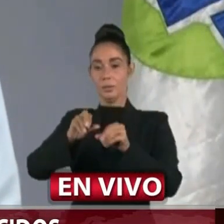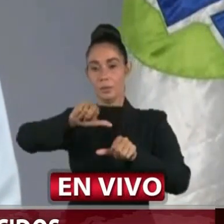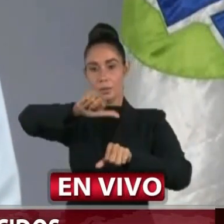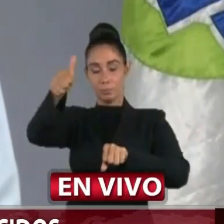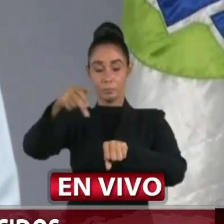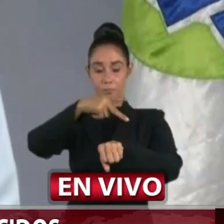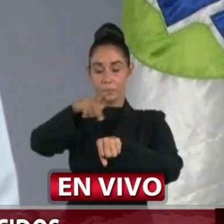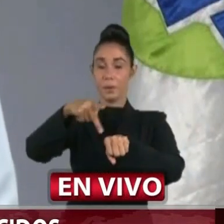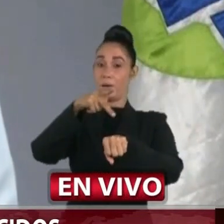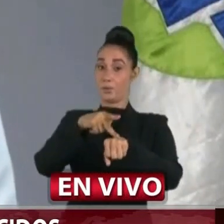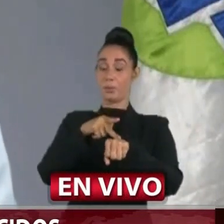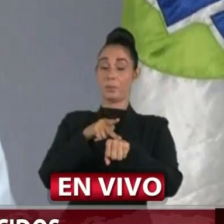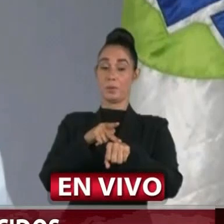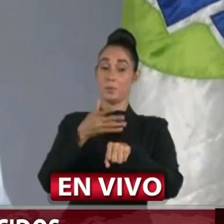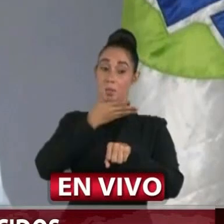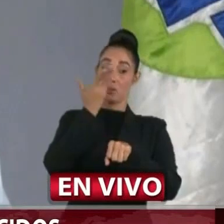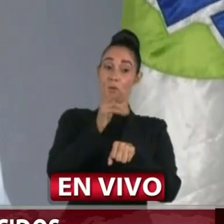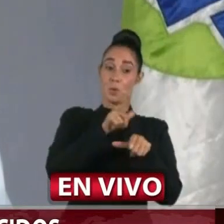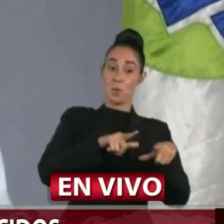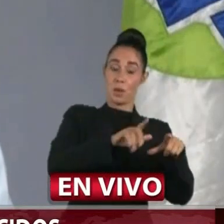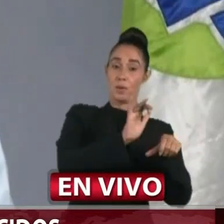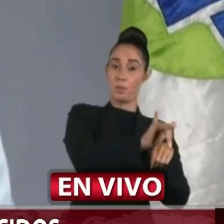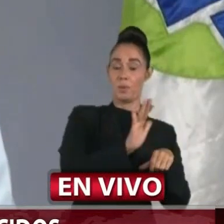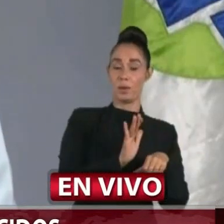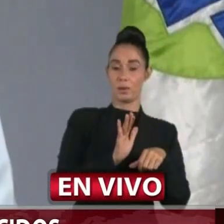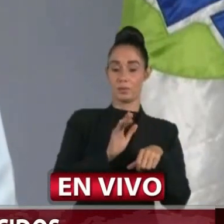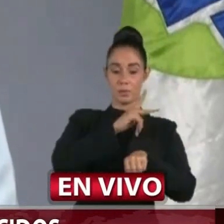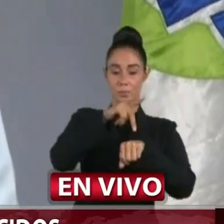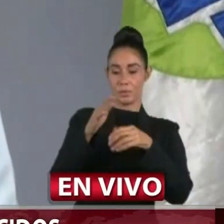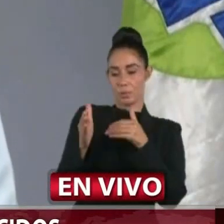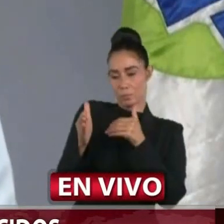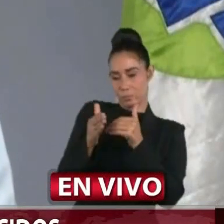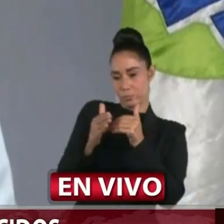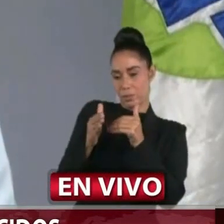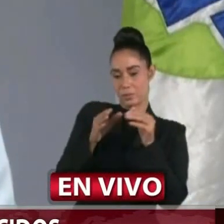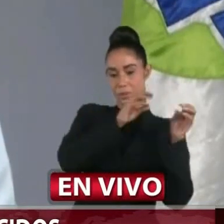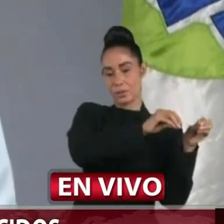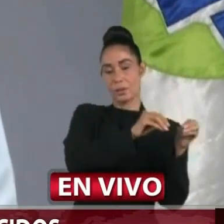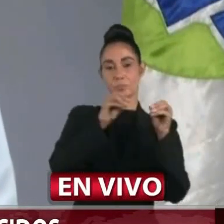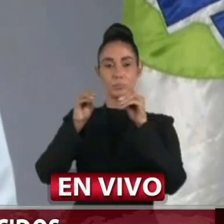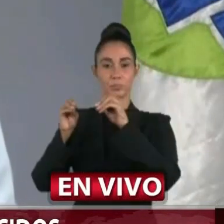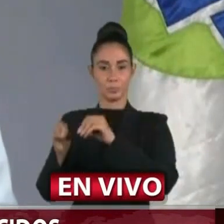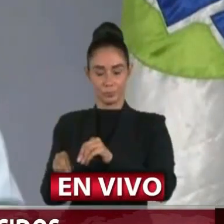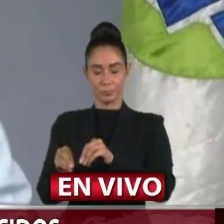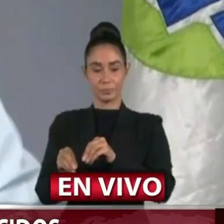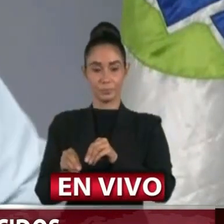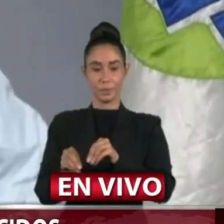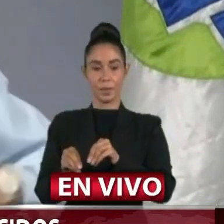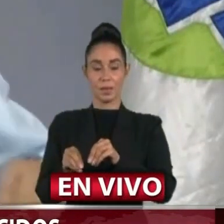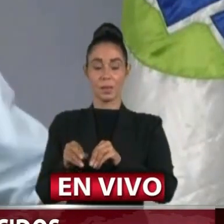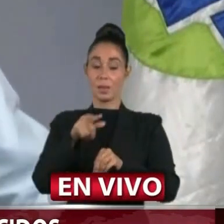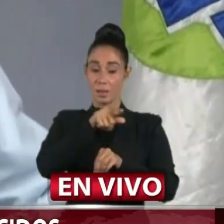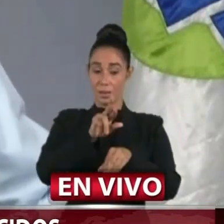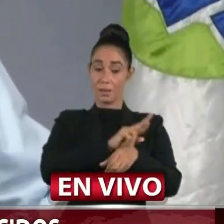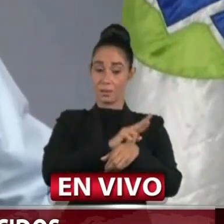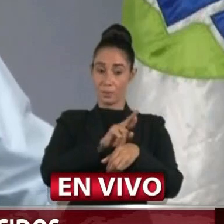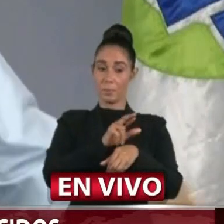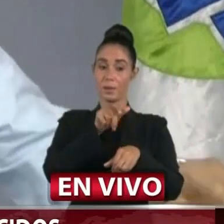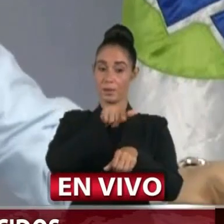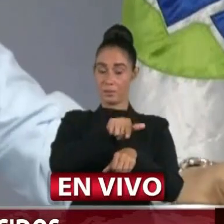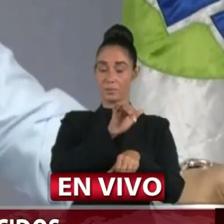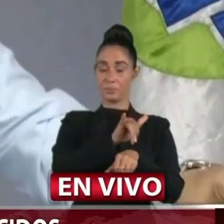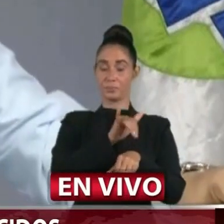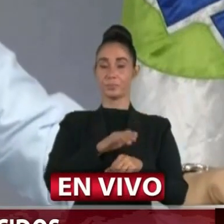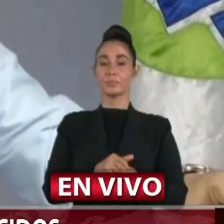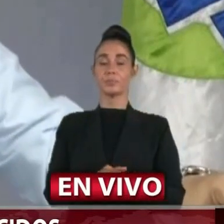pues lógicamente se mueve a la provincia más cercana, y creo que eso es lo que ha estado pasando en Romana.